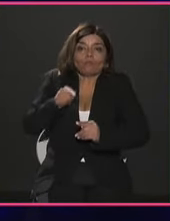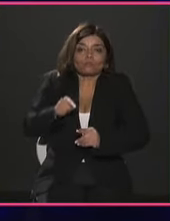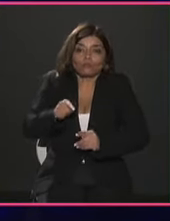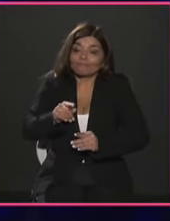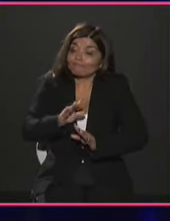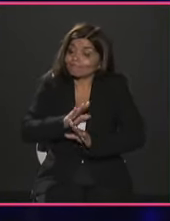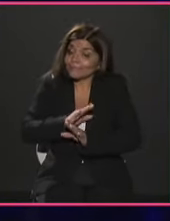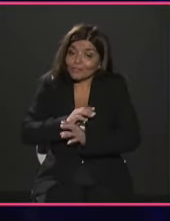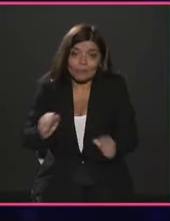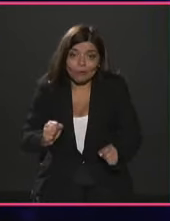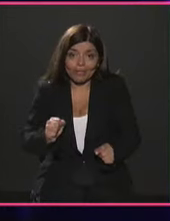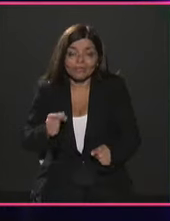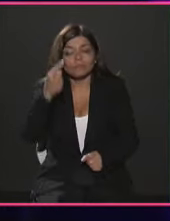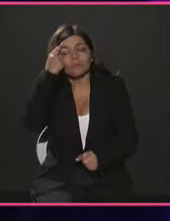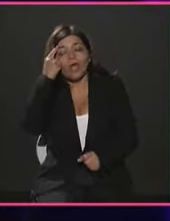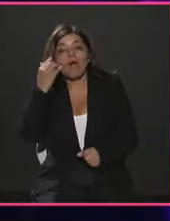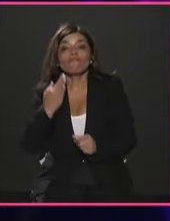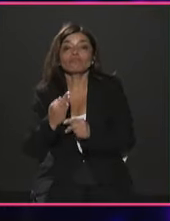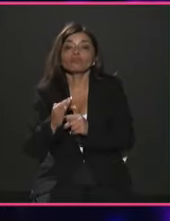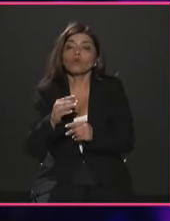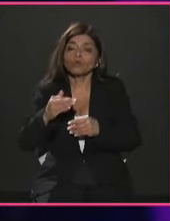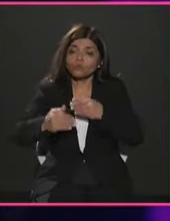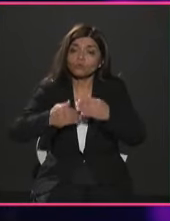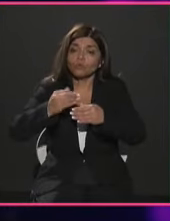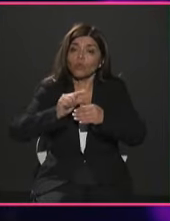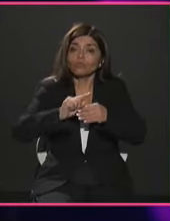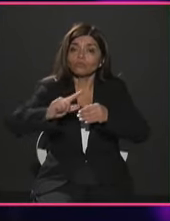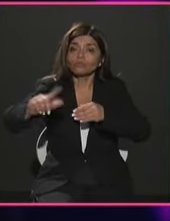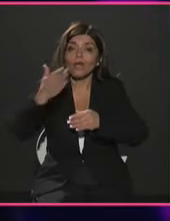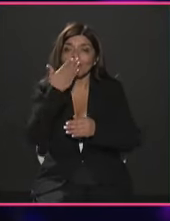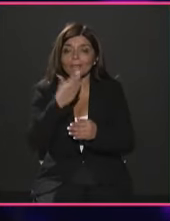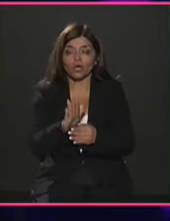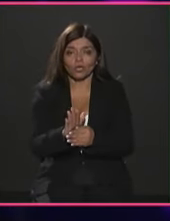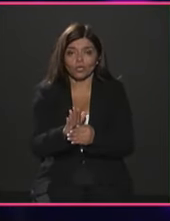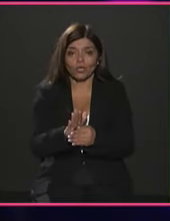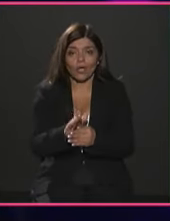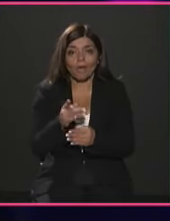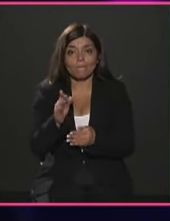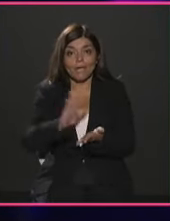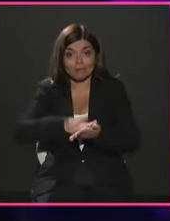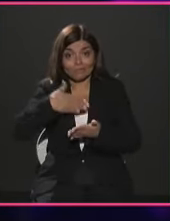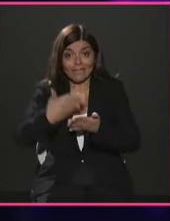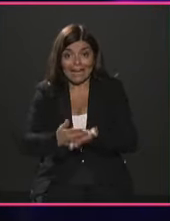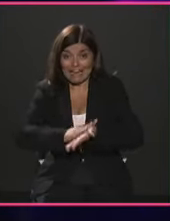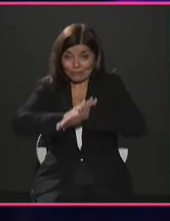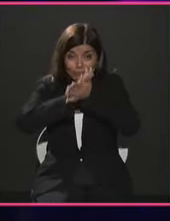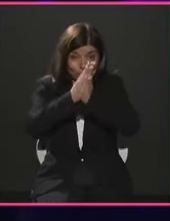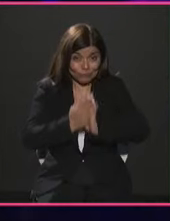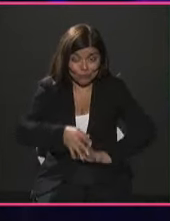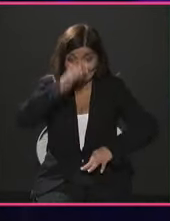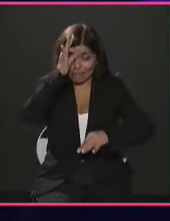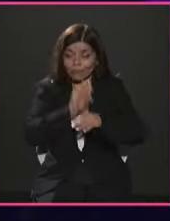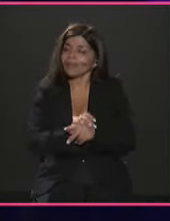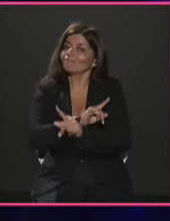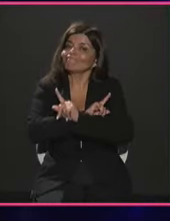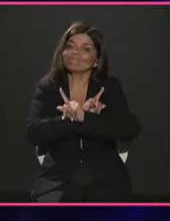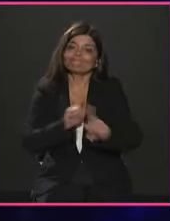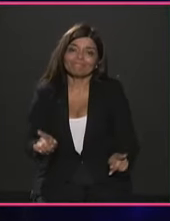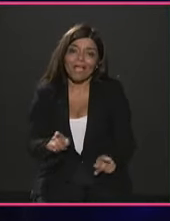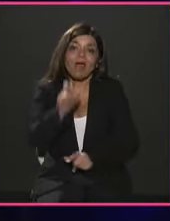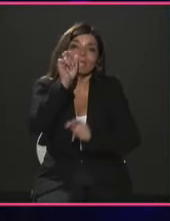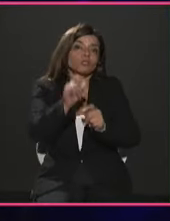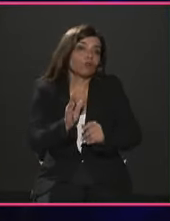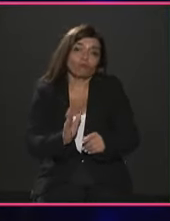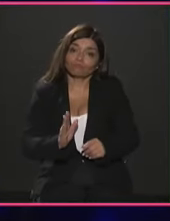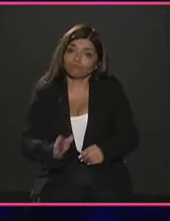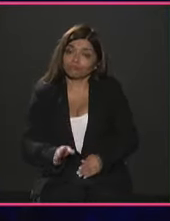creo que para el futuro vamos a ir mejorando pero no vamos a curar todas las enfermedades la gente todavía se va enfermada la